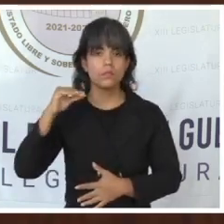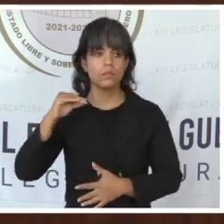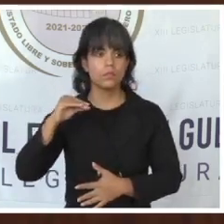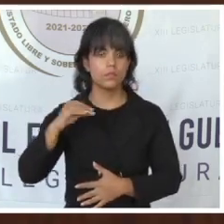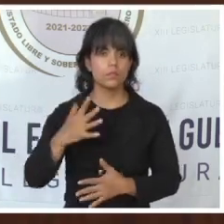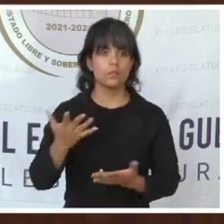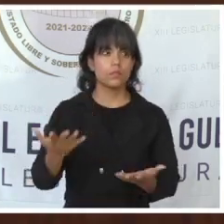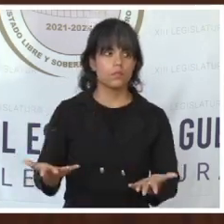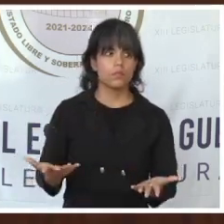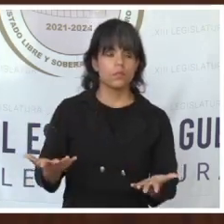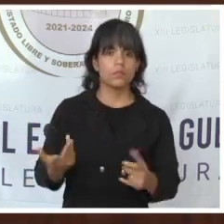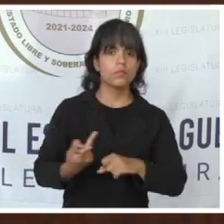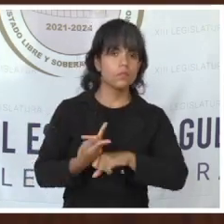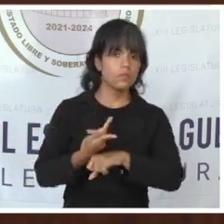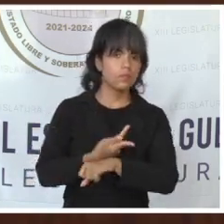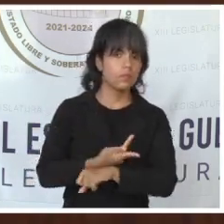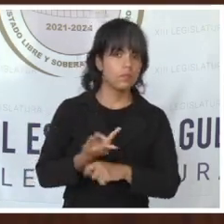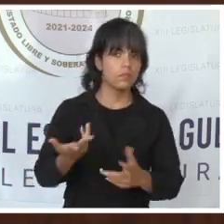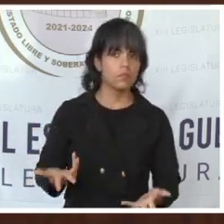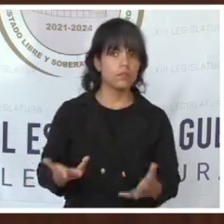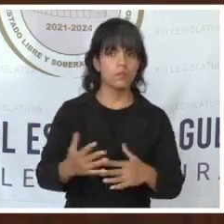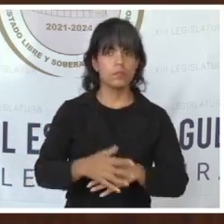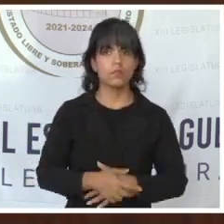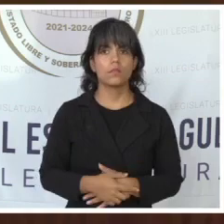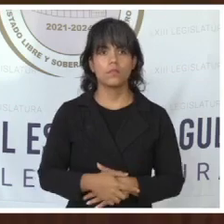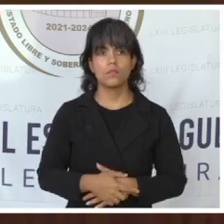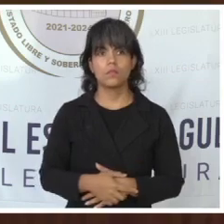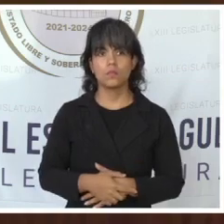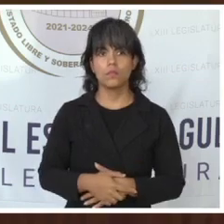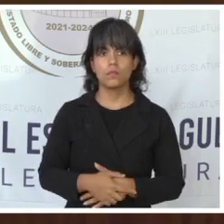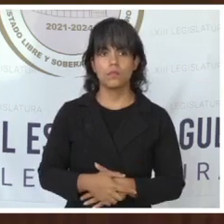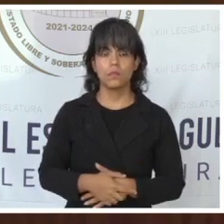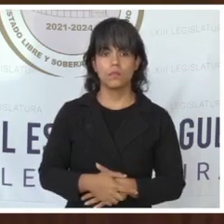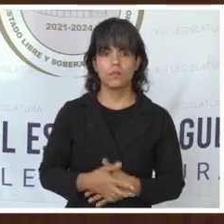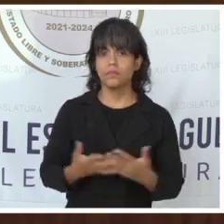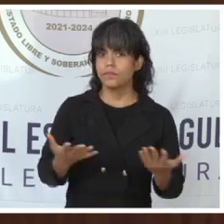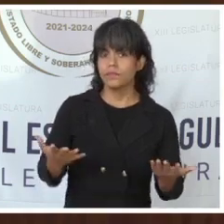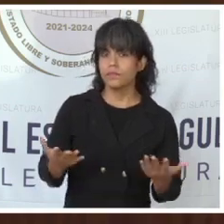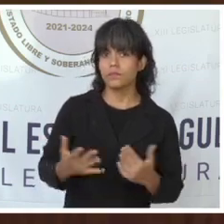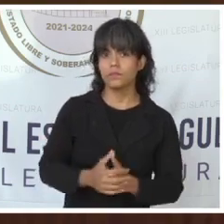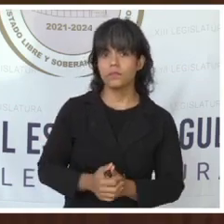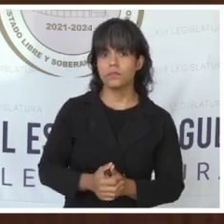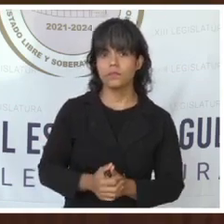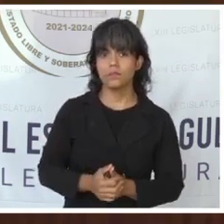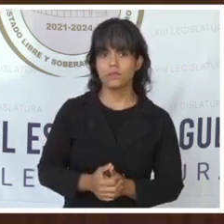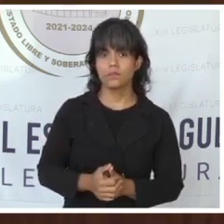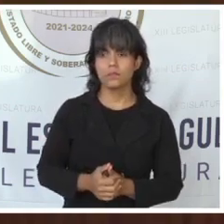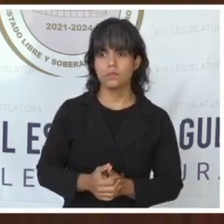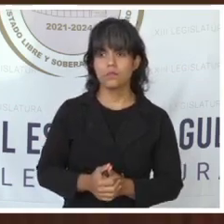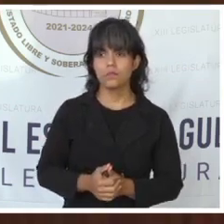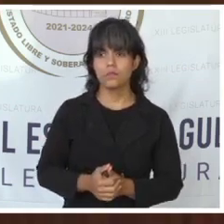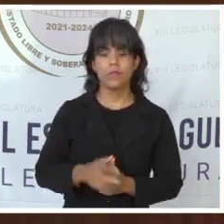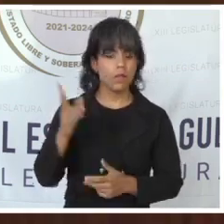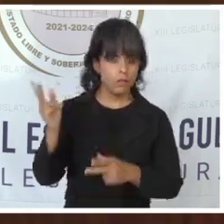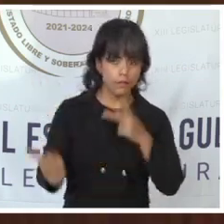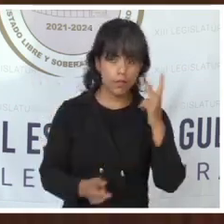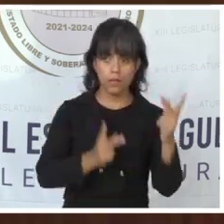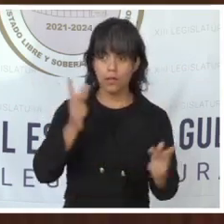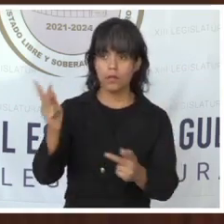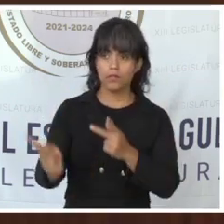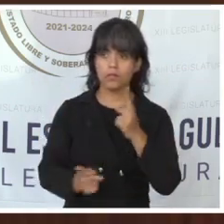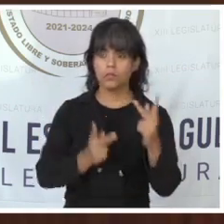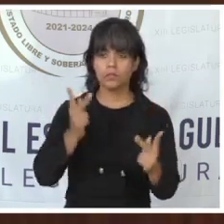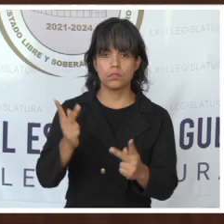tal si el territorio afro de la Costa Chica dice, no tiene que ser, deberán el 50%, queremos